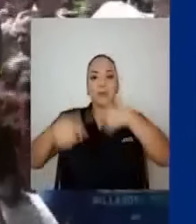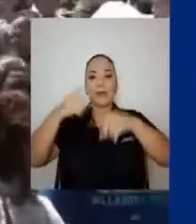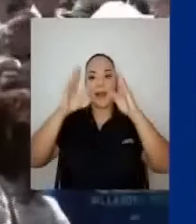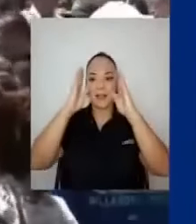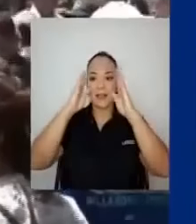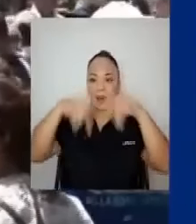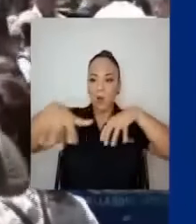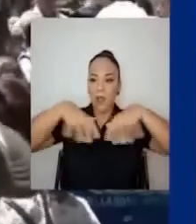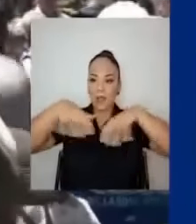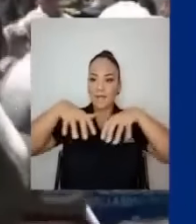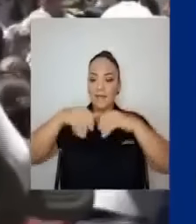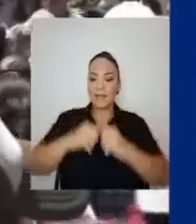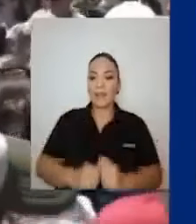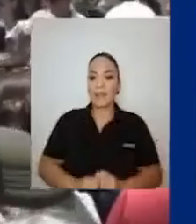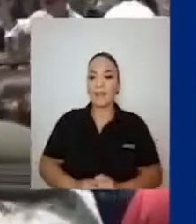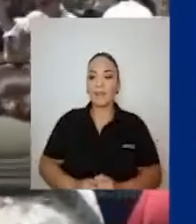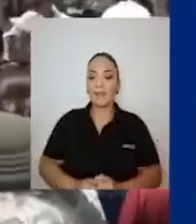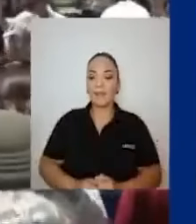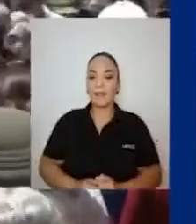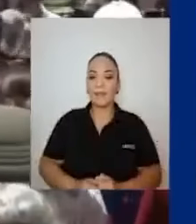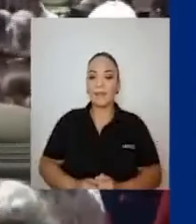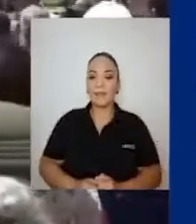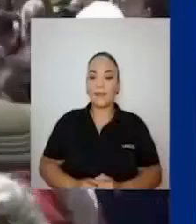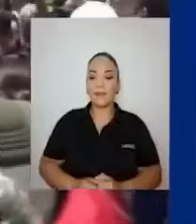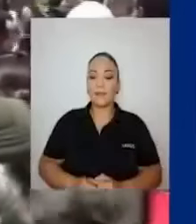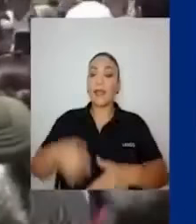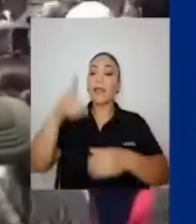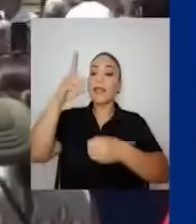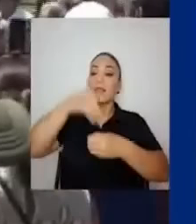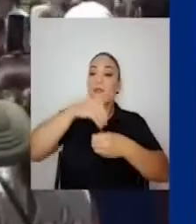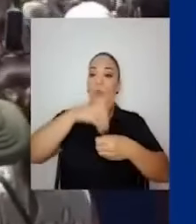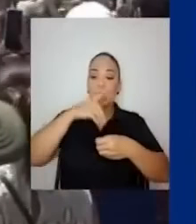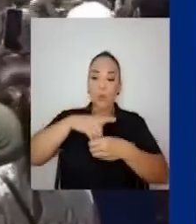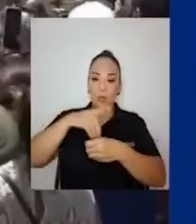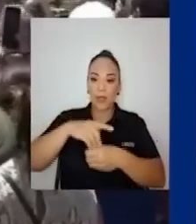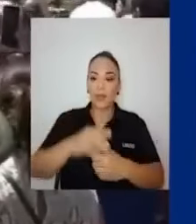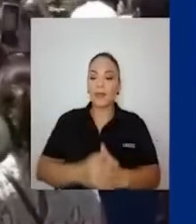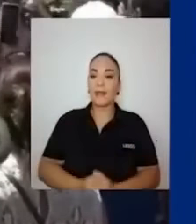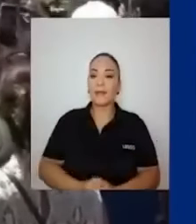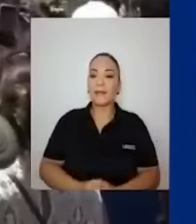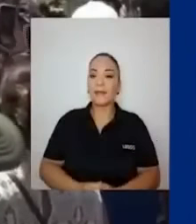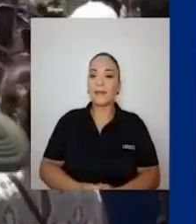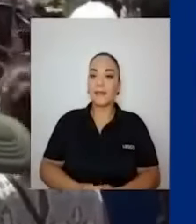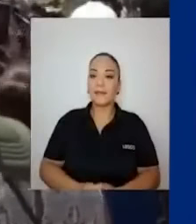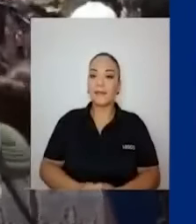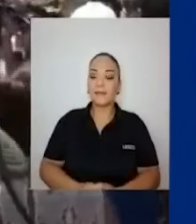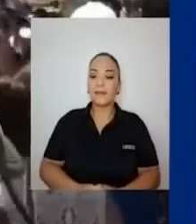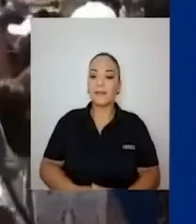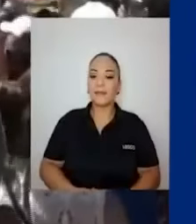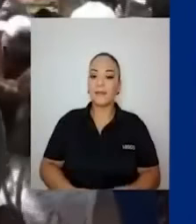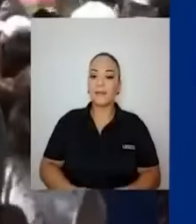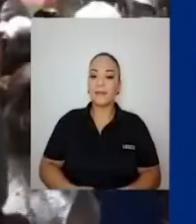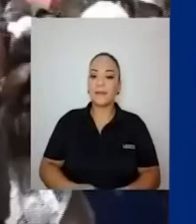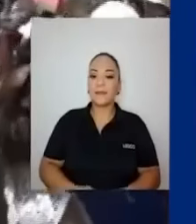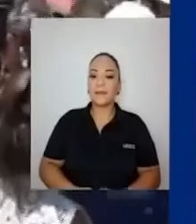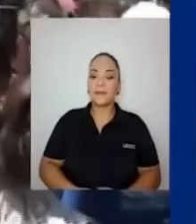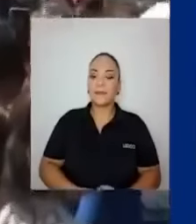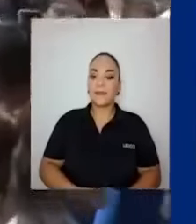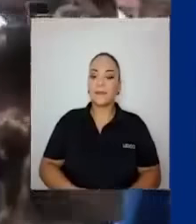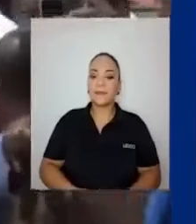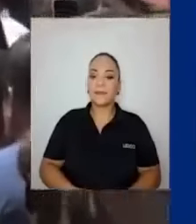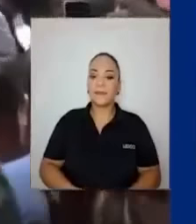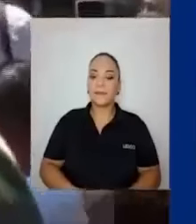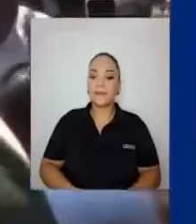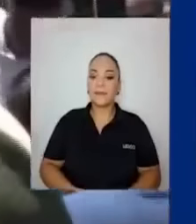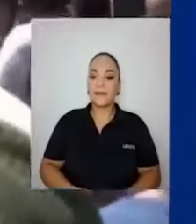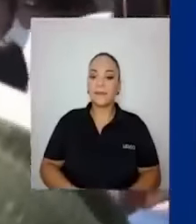vociferar y gritar. A mí me dicen de todo, mentirosa, la reina de las mentiras, la señora con corona. Bueno, de todo, lo extranjera, de todo